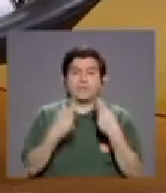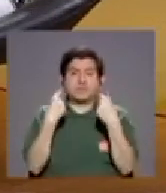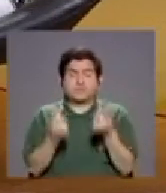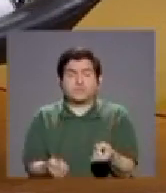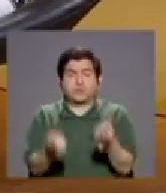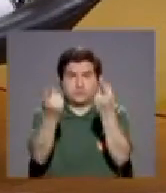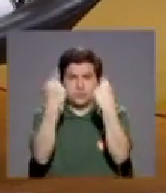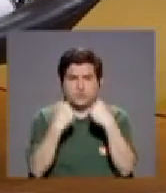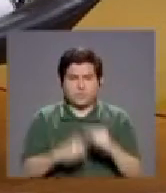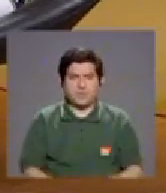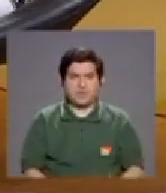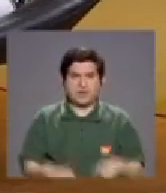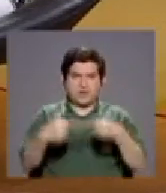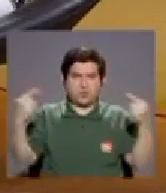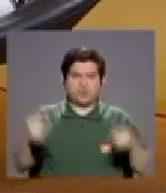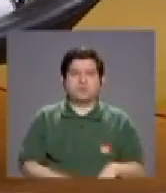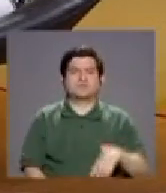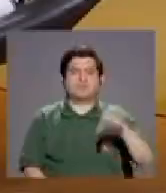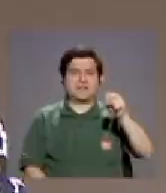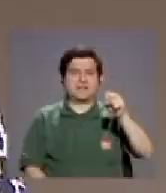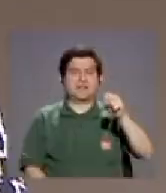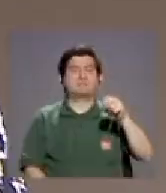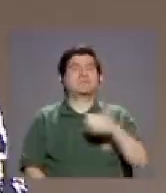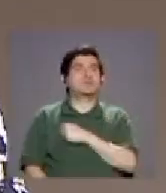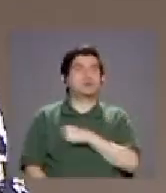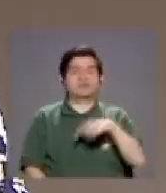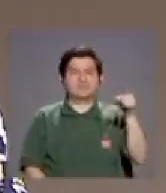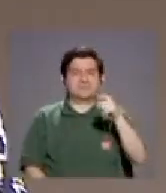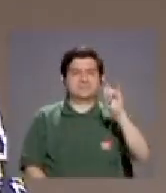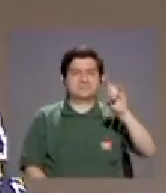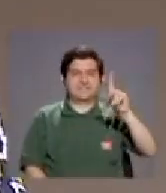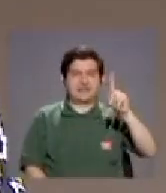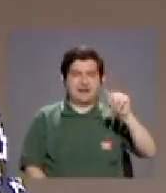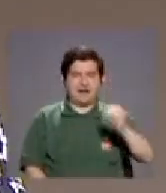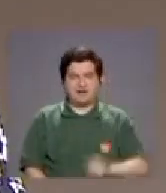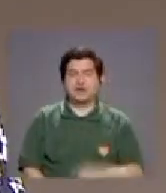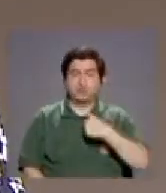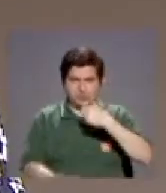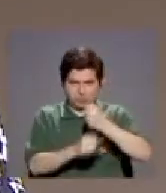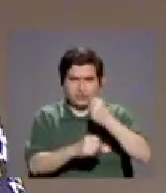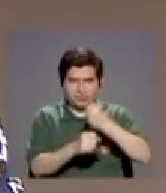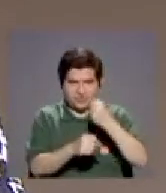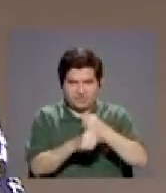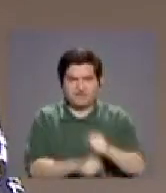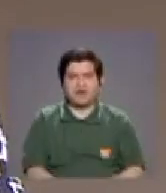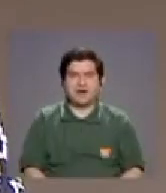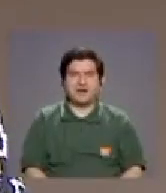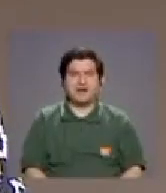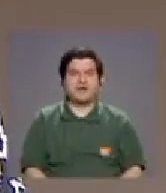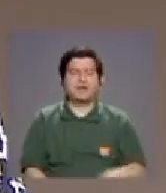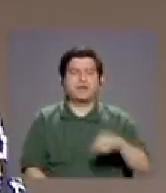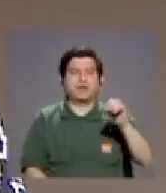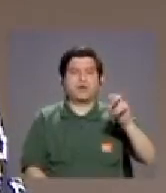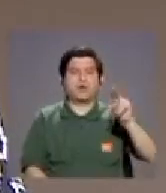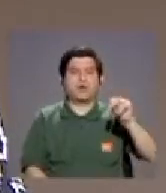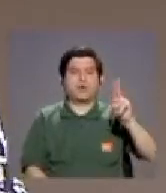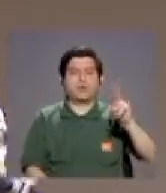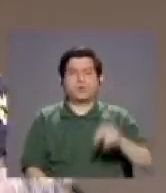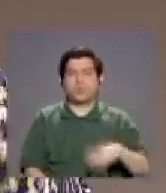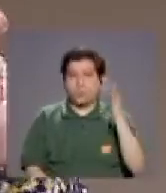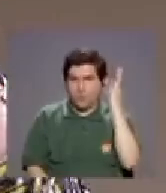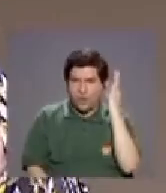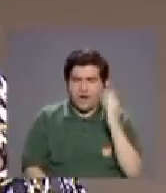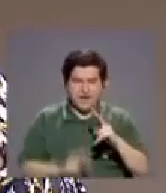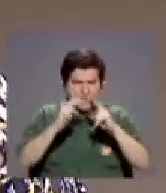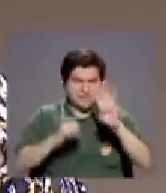vengan, una vacuna contra el Zika. De hecho, yo tuve la oportunidad de trabajar con ONU Mujeres haciendo un análisis